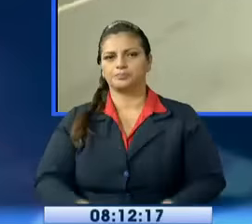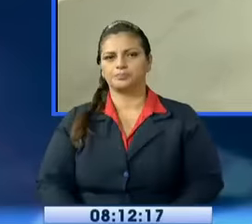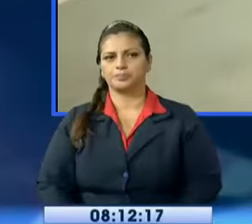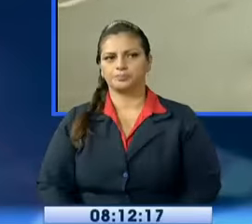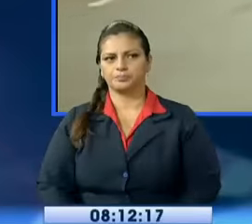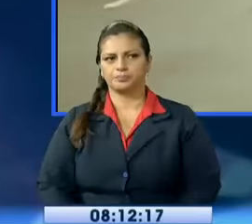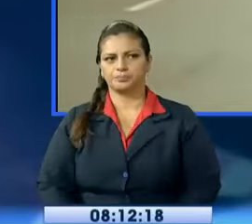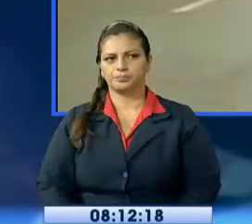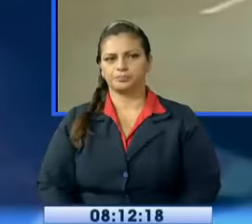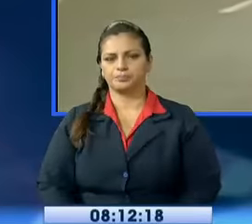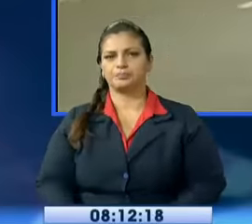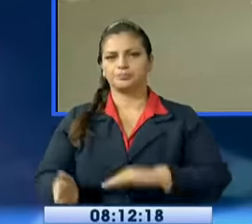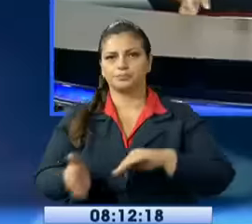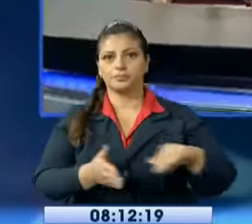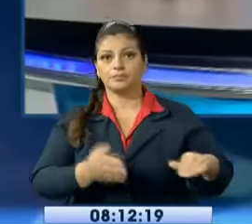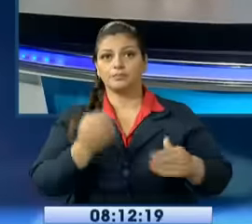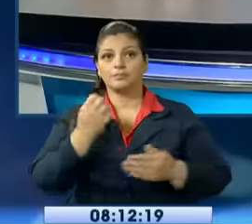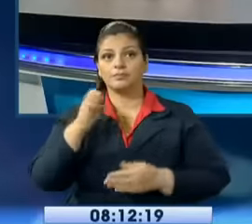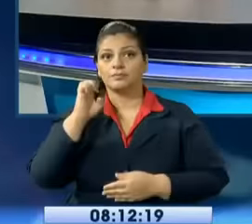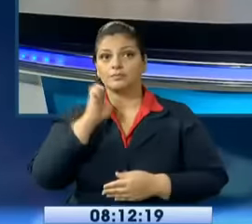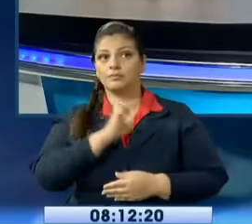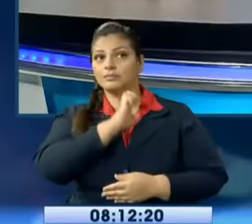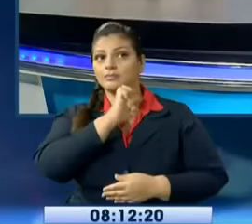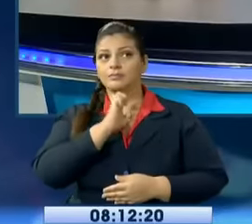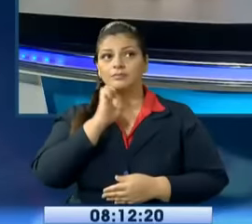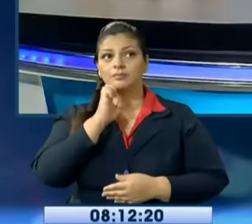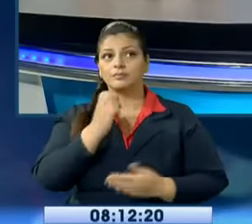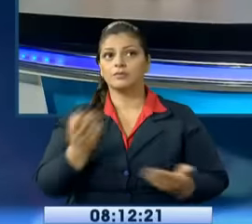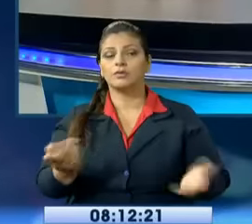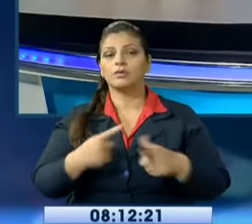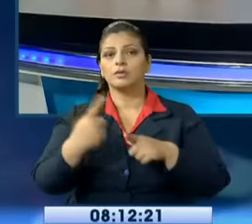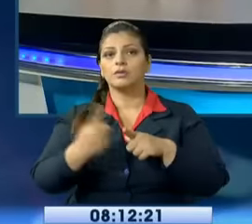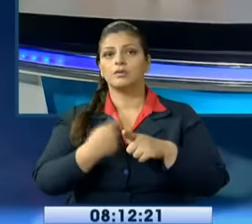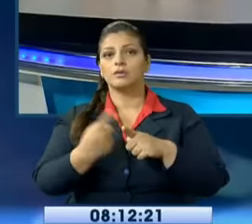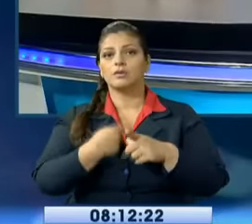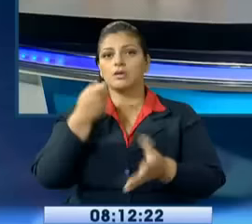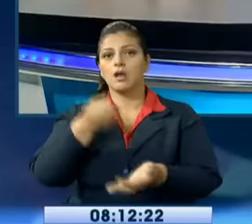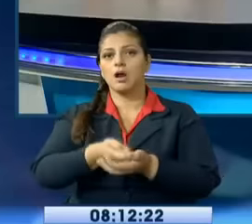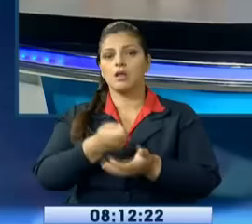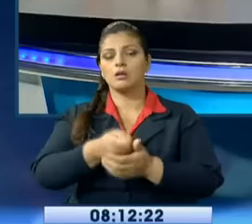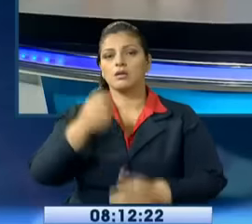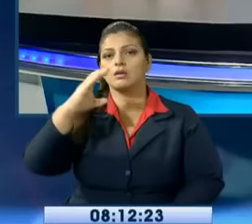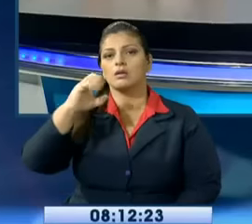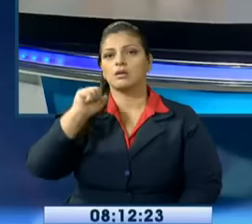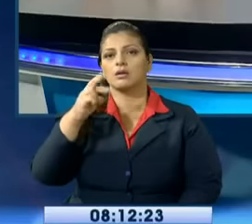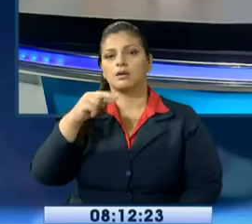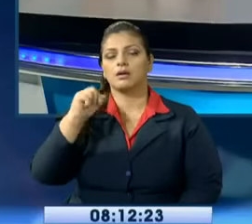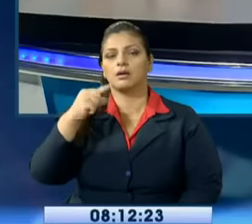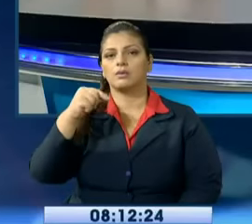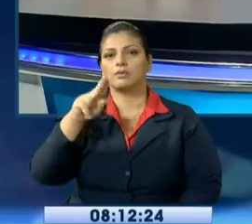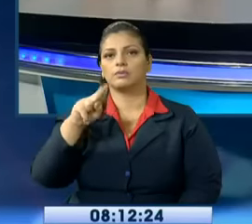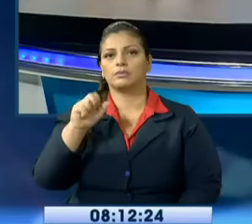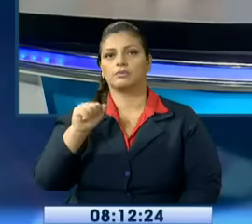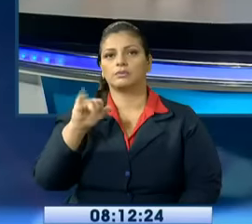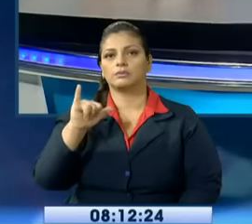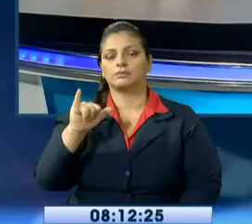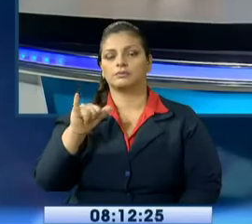parte. Enrique Muñoz en Enrique Guayaquil. Muñoz, ya llegaron las autoridades, Enrique, ahí al sitio en el que te encuentras, en el mercado Caraguay, tengo entendido. Buenos